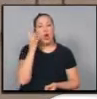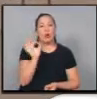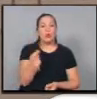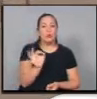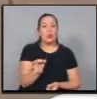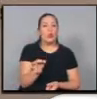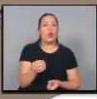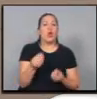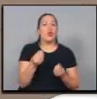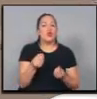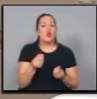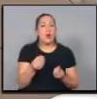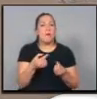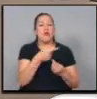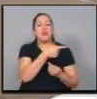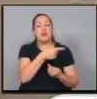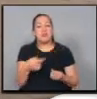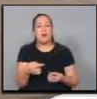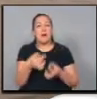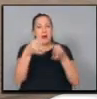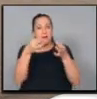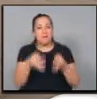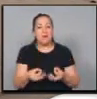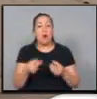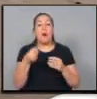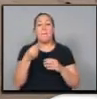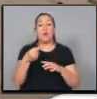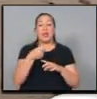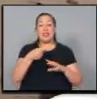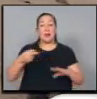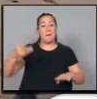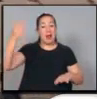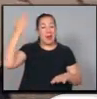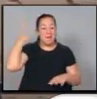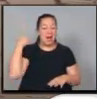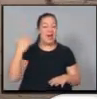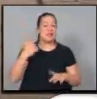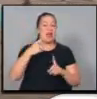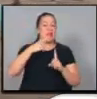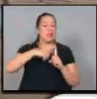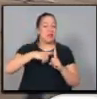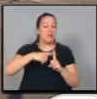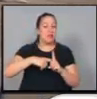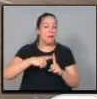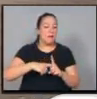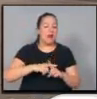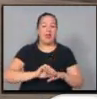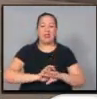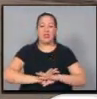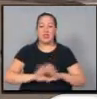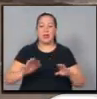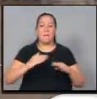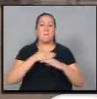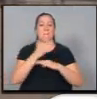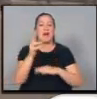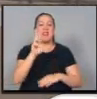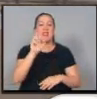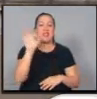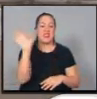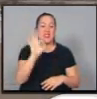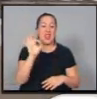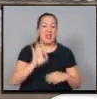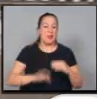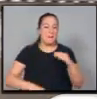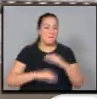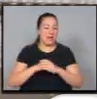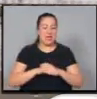¿Cómo invocarle a la semana correcta? Porque la semana anterior fue con unas temperaturas por arriba de 30 las máximas. Tres,